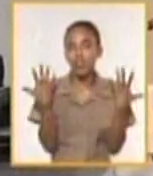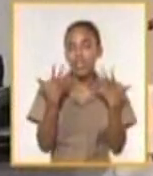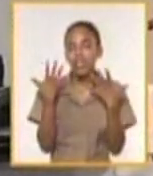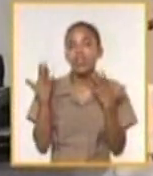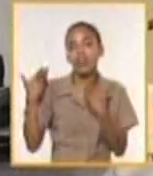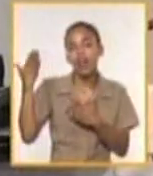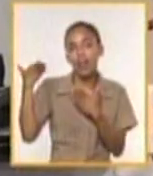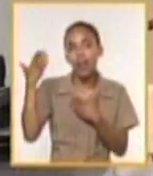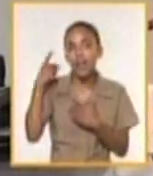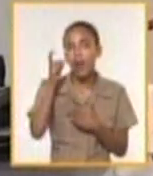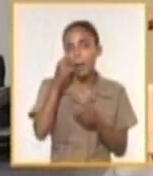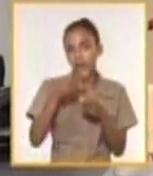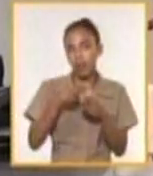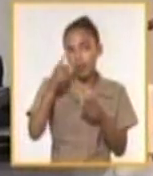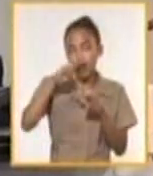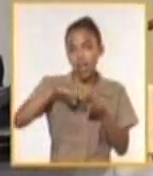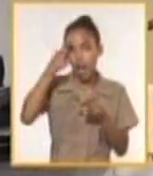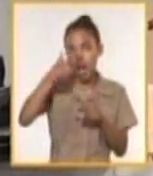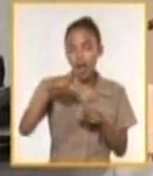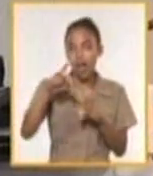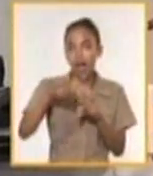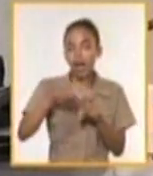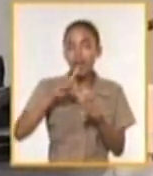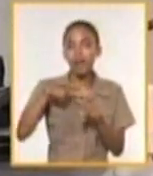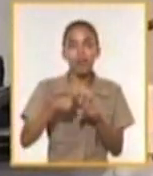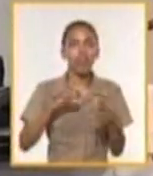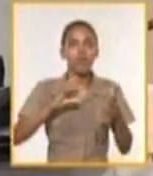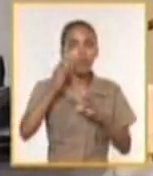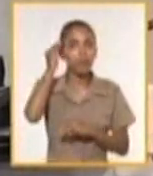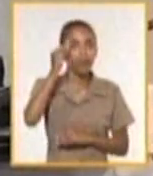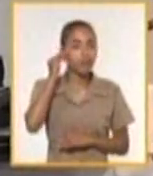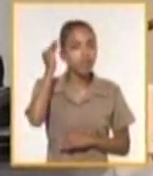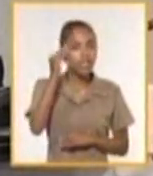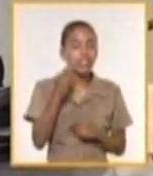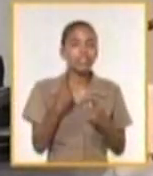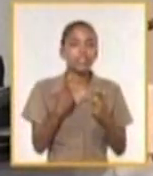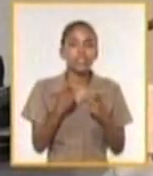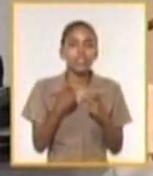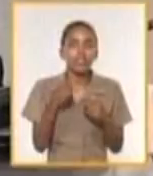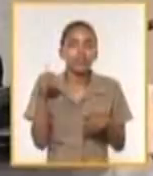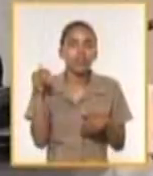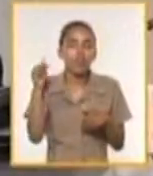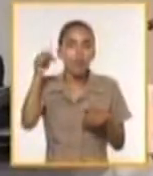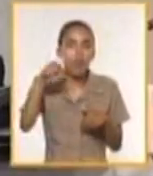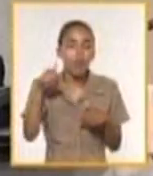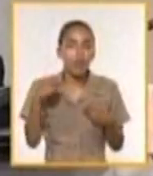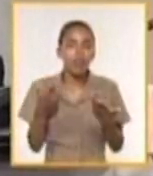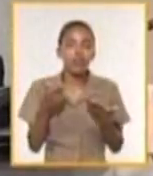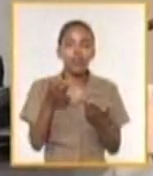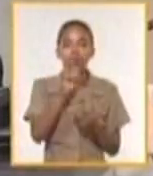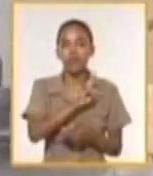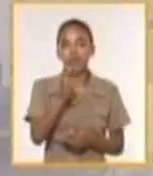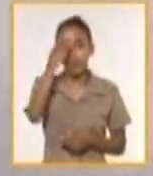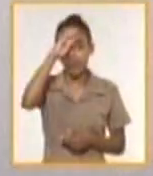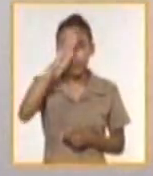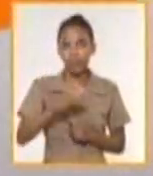Jar Dávalos y sobre todo a su pensamiento y a su necesaria presencia hoy en la Revolución cubana.